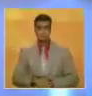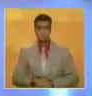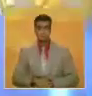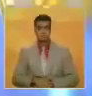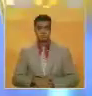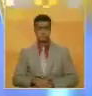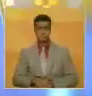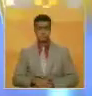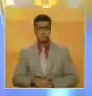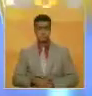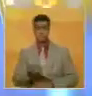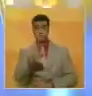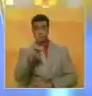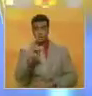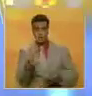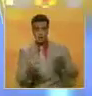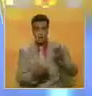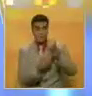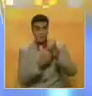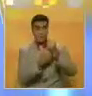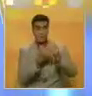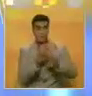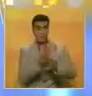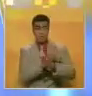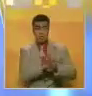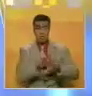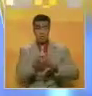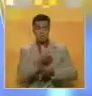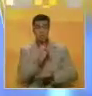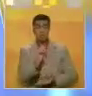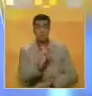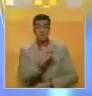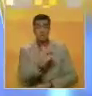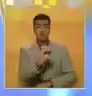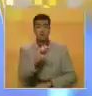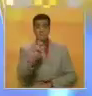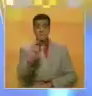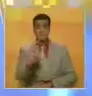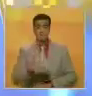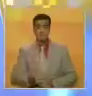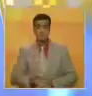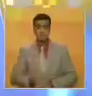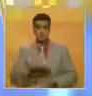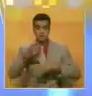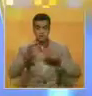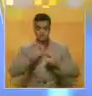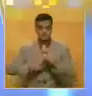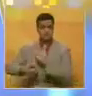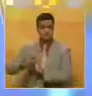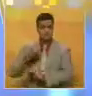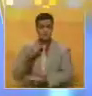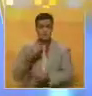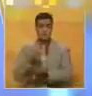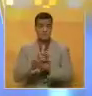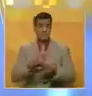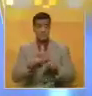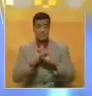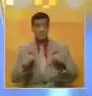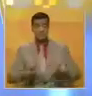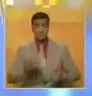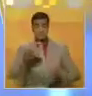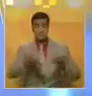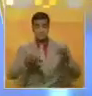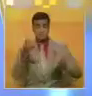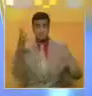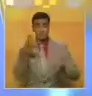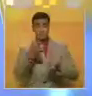La causa R mostró su solidaridad con el exgobernador del estado Zulia, Osvaldo Álvarez Paz, y rechazó que el gobierno y las instituciones judiciales